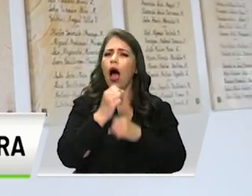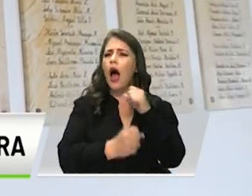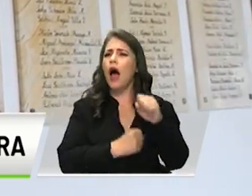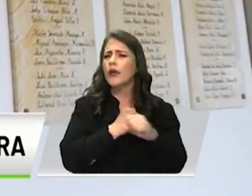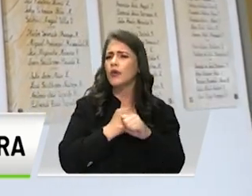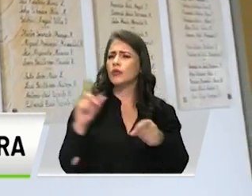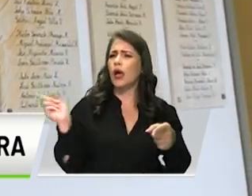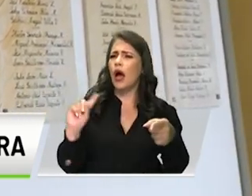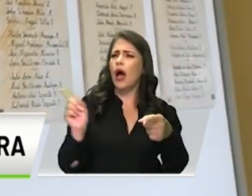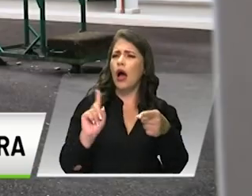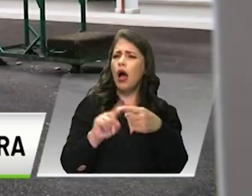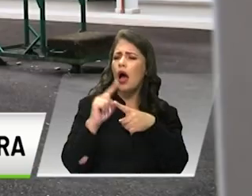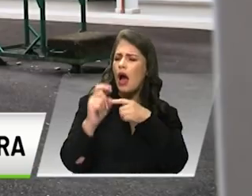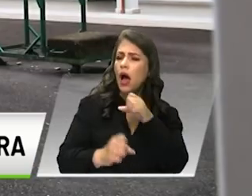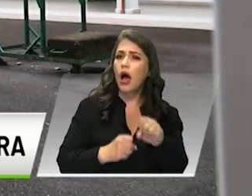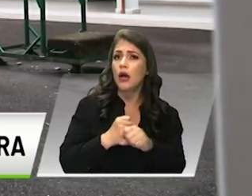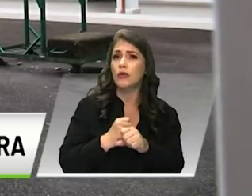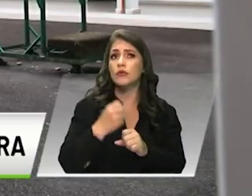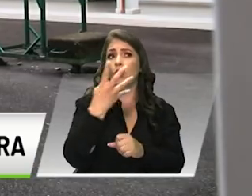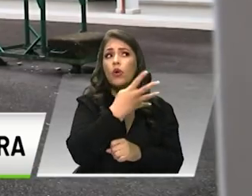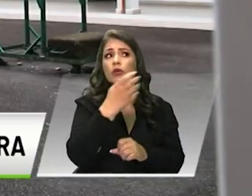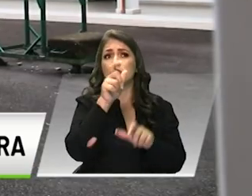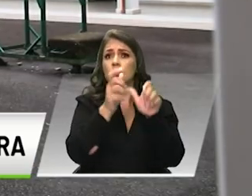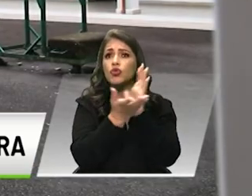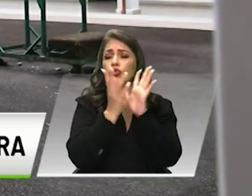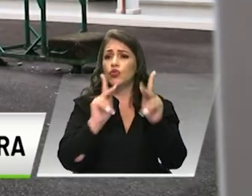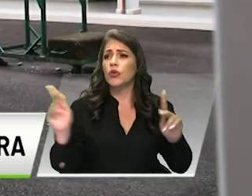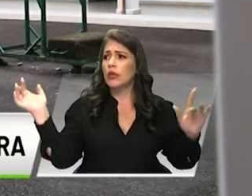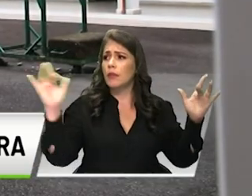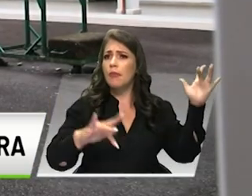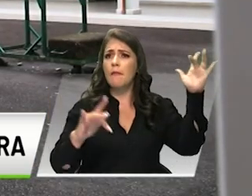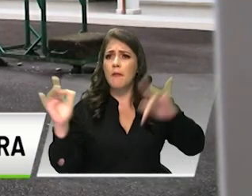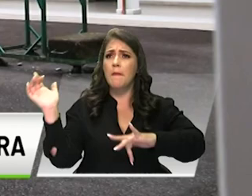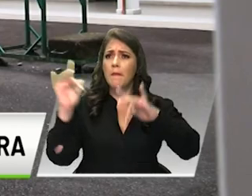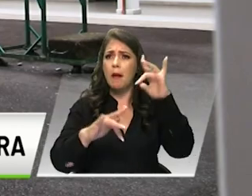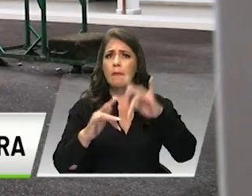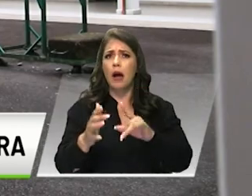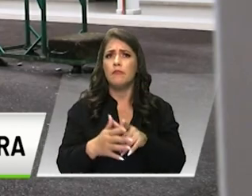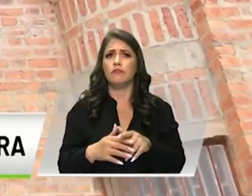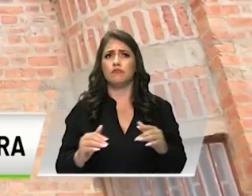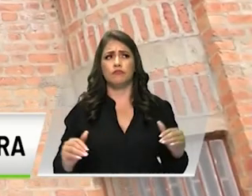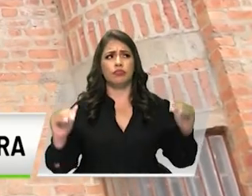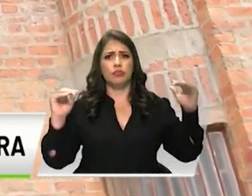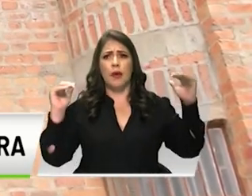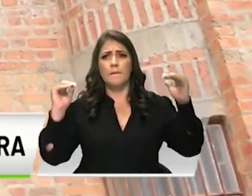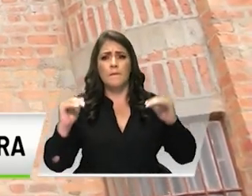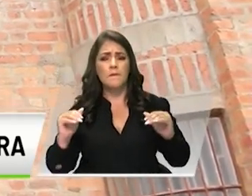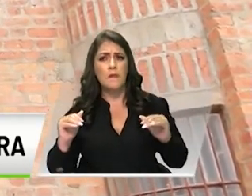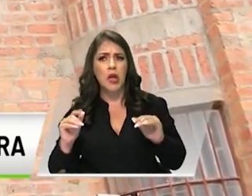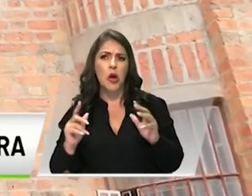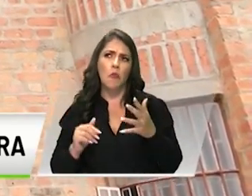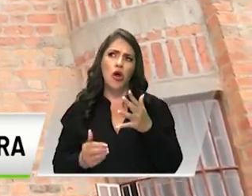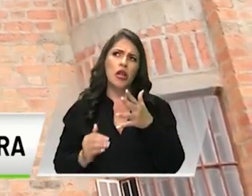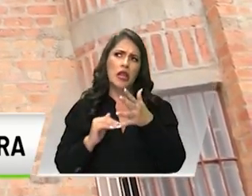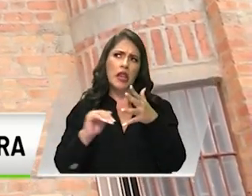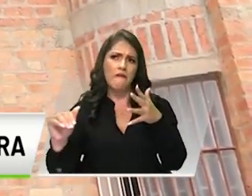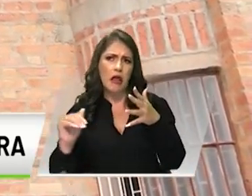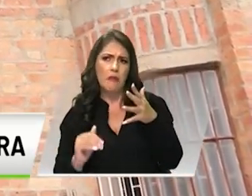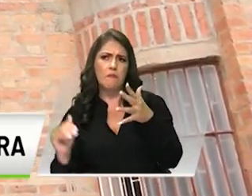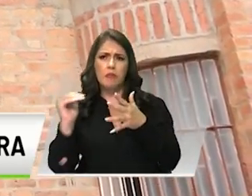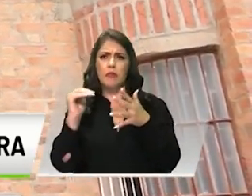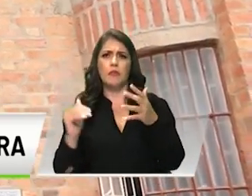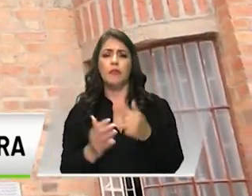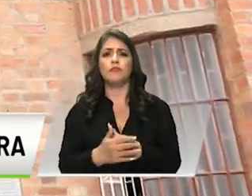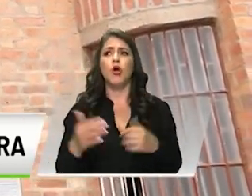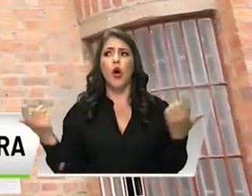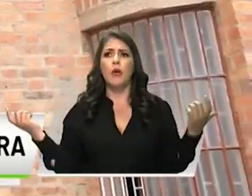recinto acogía anualmente más de 400 estudiantes, entre los seminarios menor y mayor. A pesar de que hoy ese número de integrantes se ha